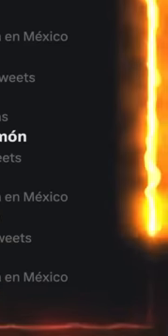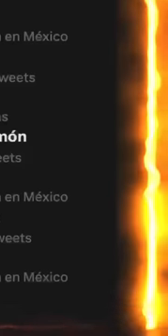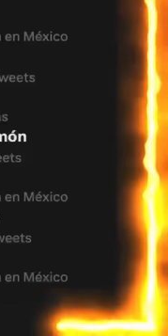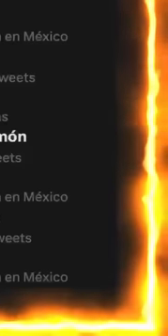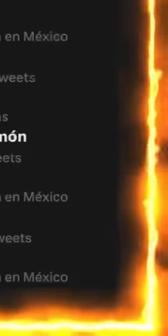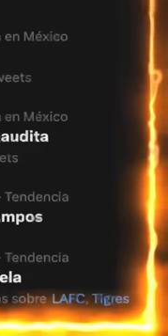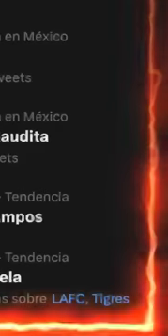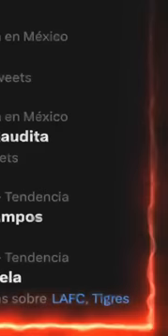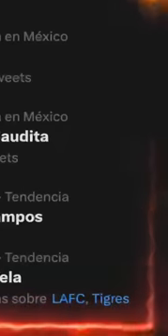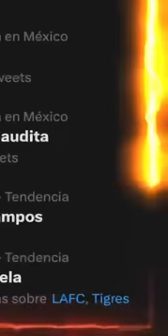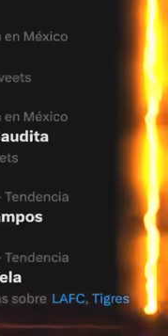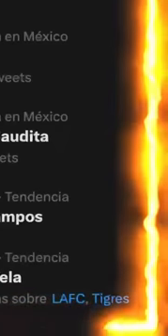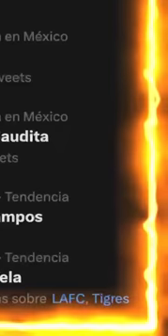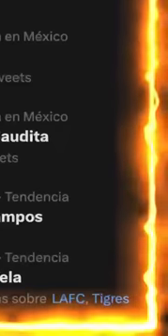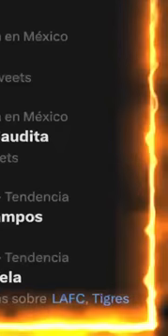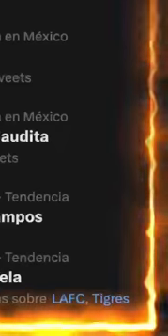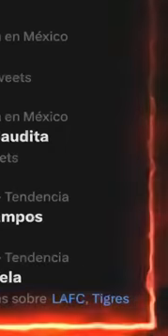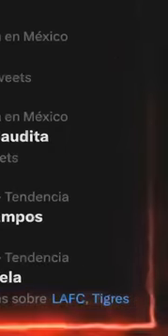Fernando.